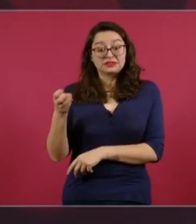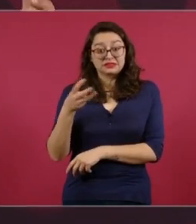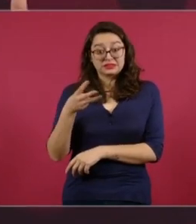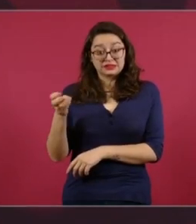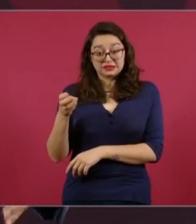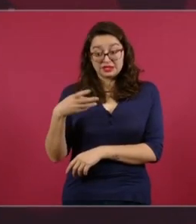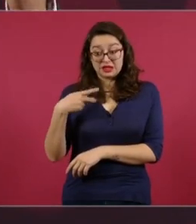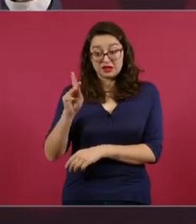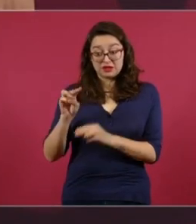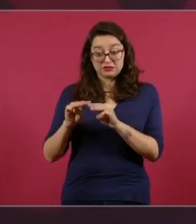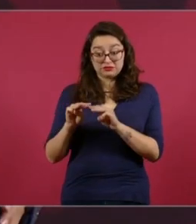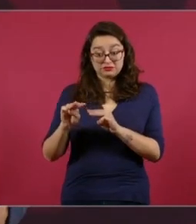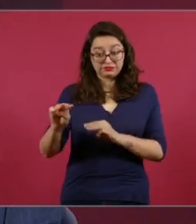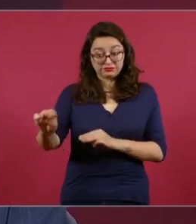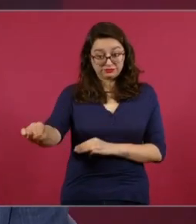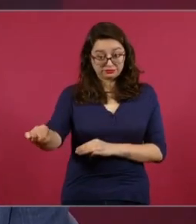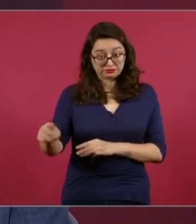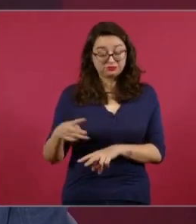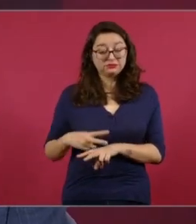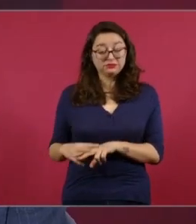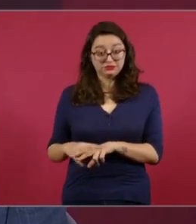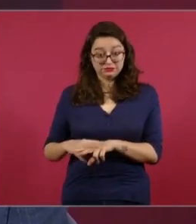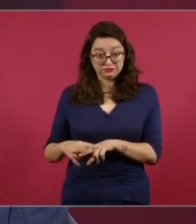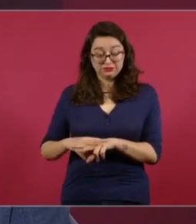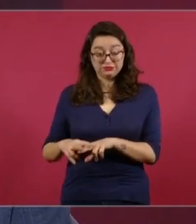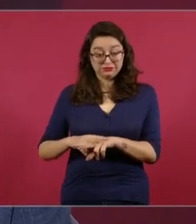Cruz a Coatzacoalcos.